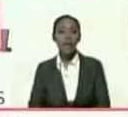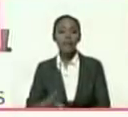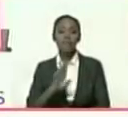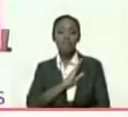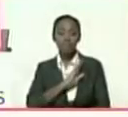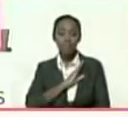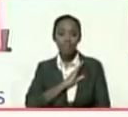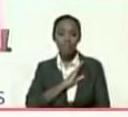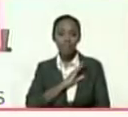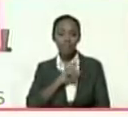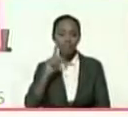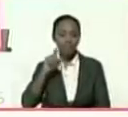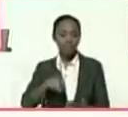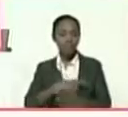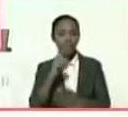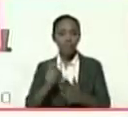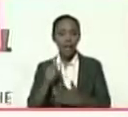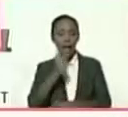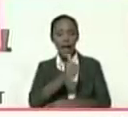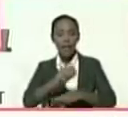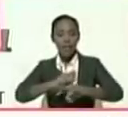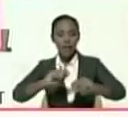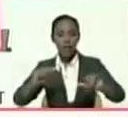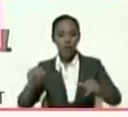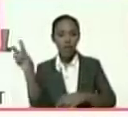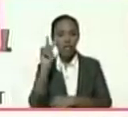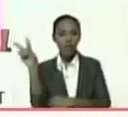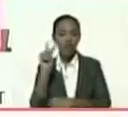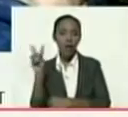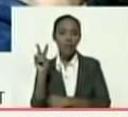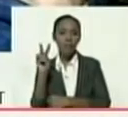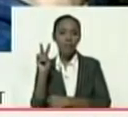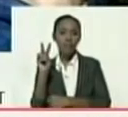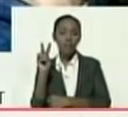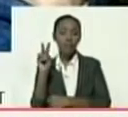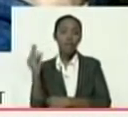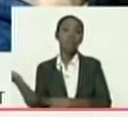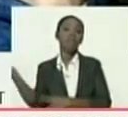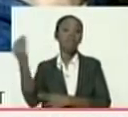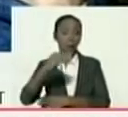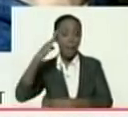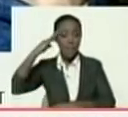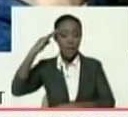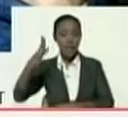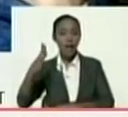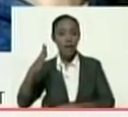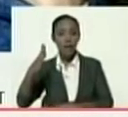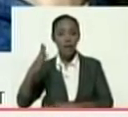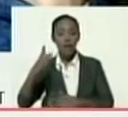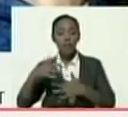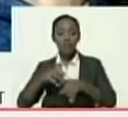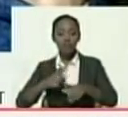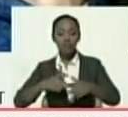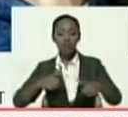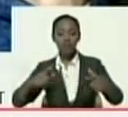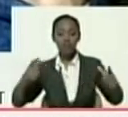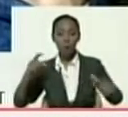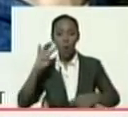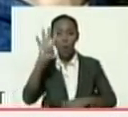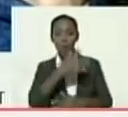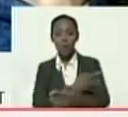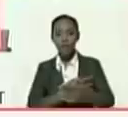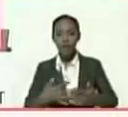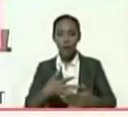y la seguridad que estamos en cada territorio de Venezuela. Pero además tenemos la Milicia Nacional Bolivariana rumbo a los 4 millones de milicianos